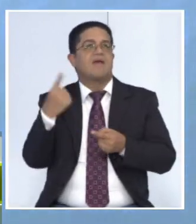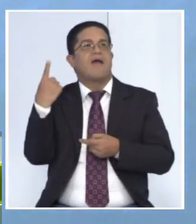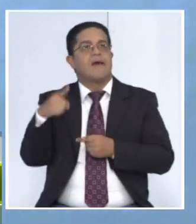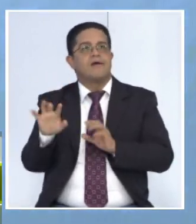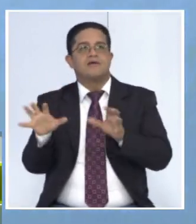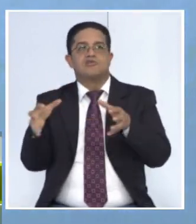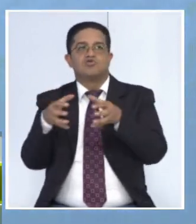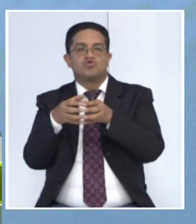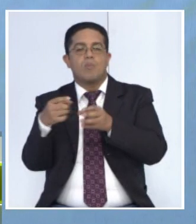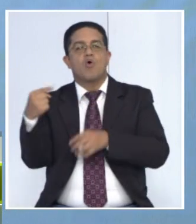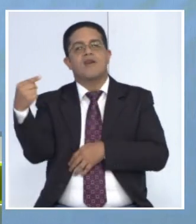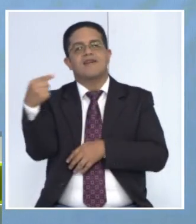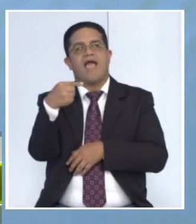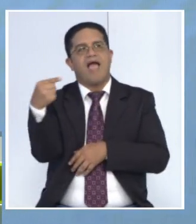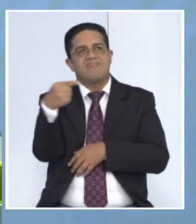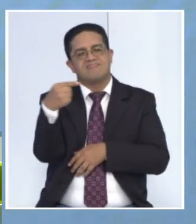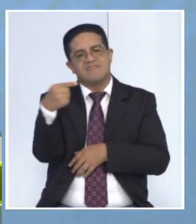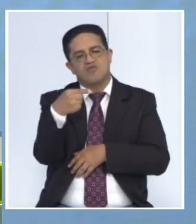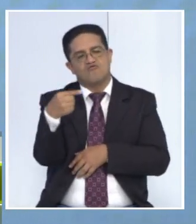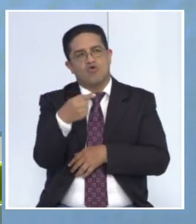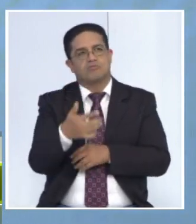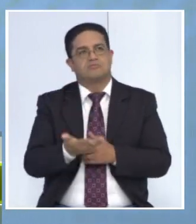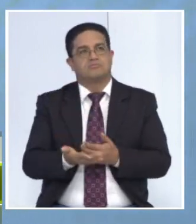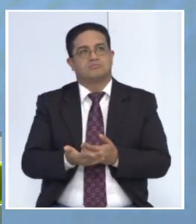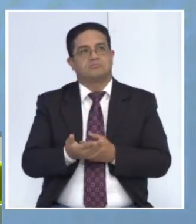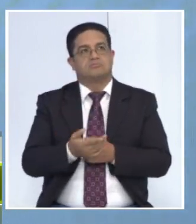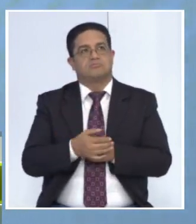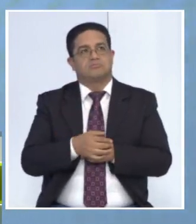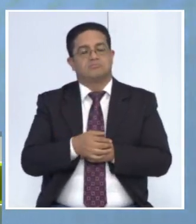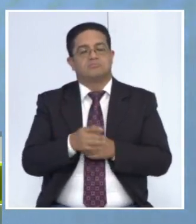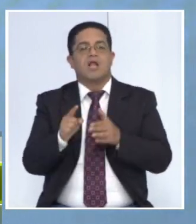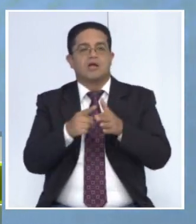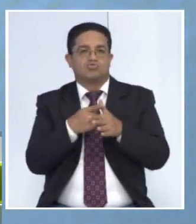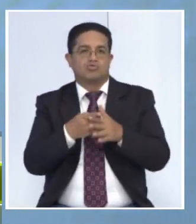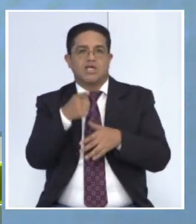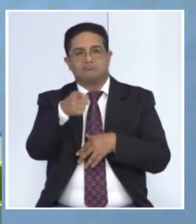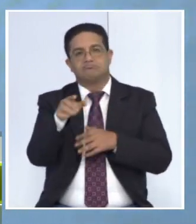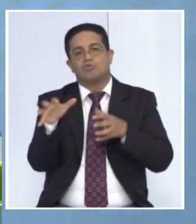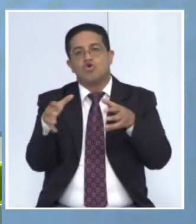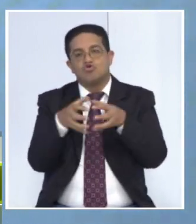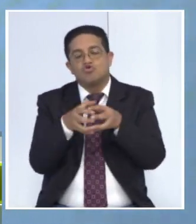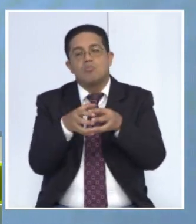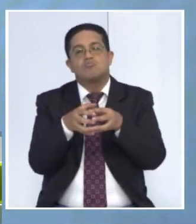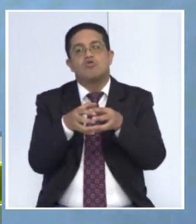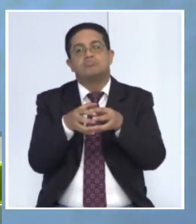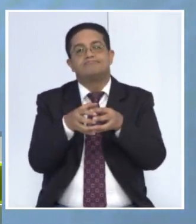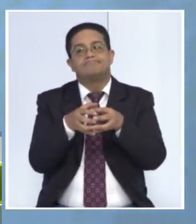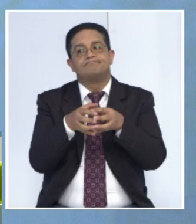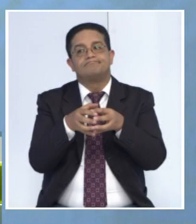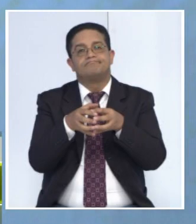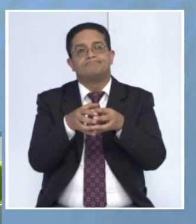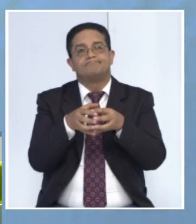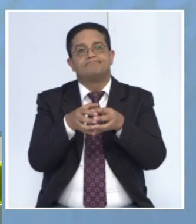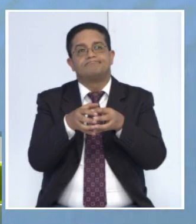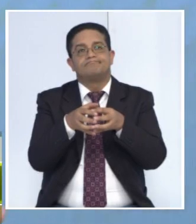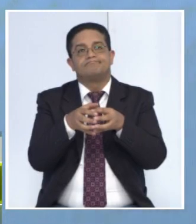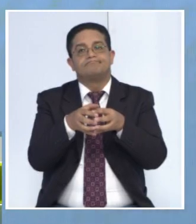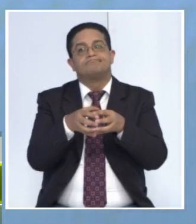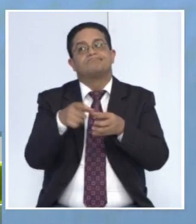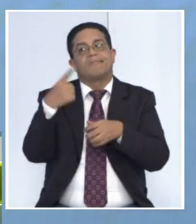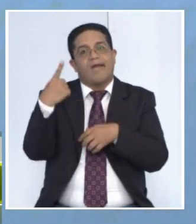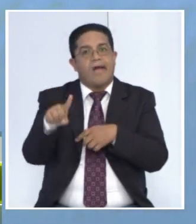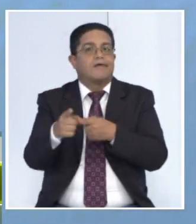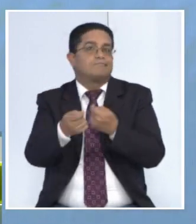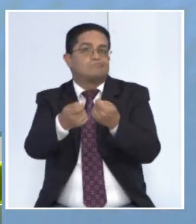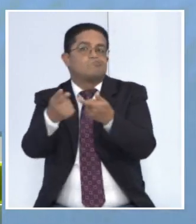RH negativos. Y bueno, por supuesto son grupos que en las poblaciones hay una menor